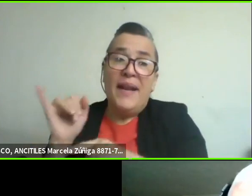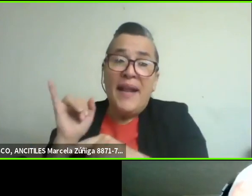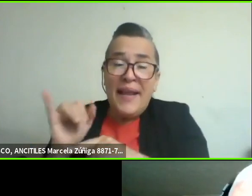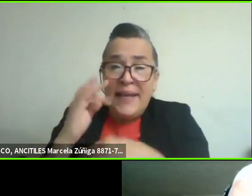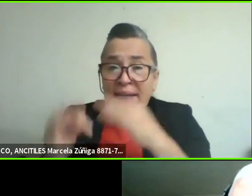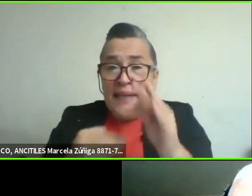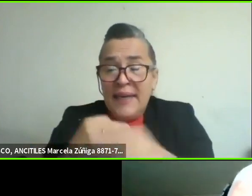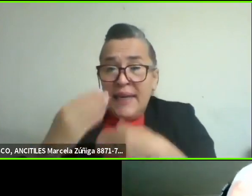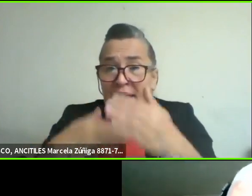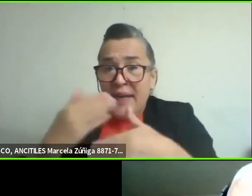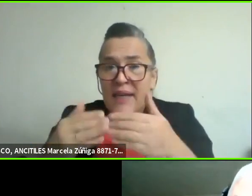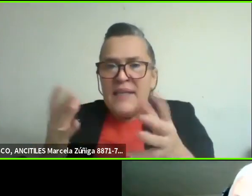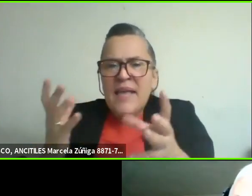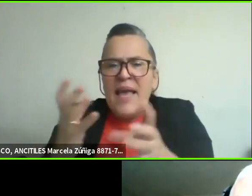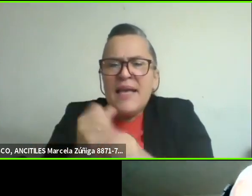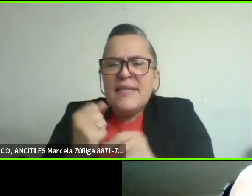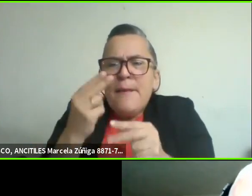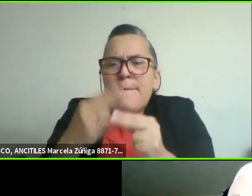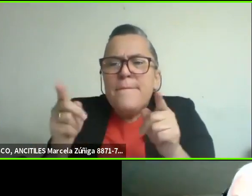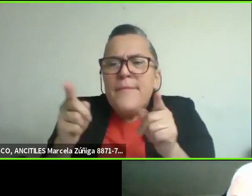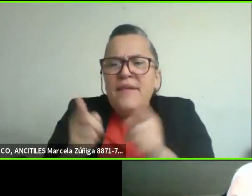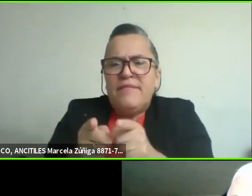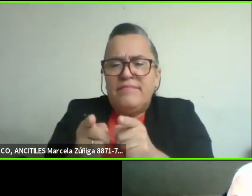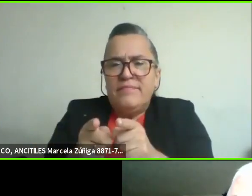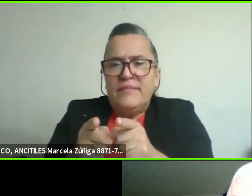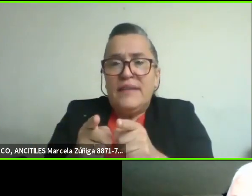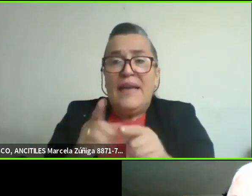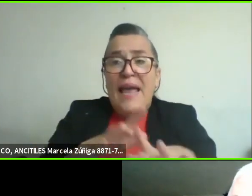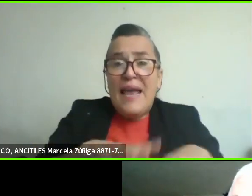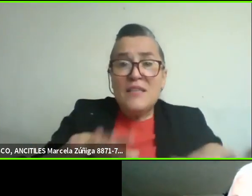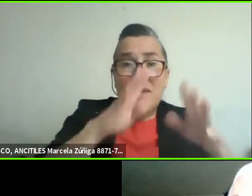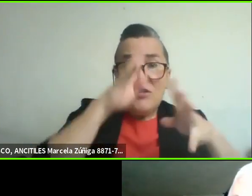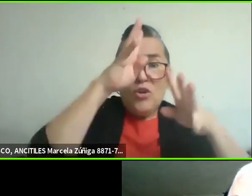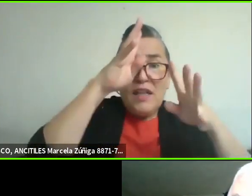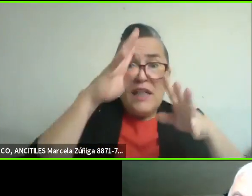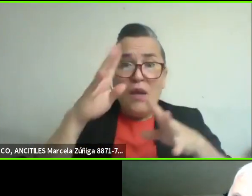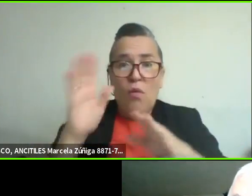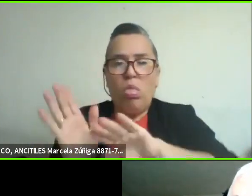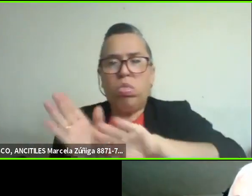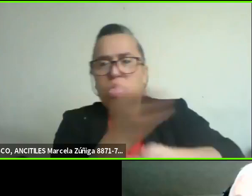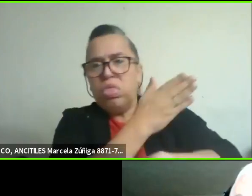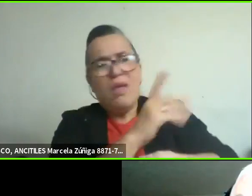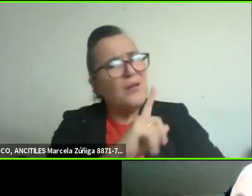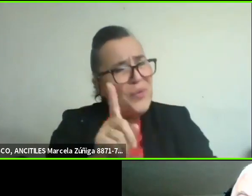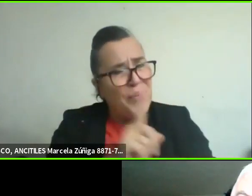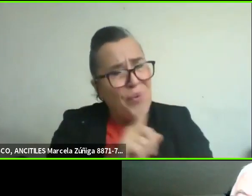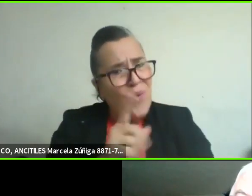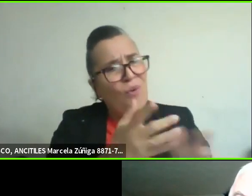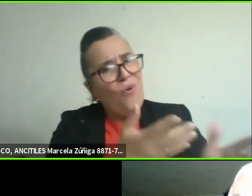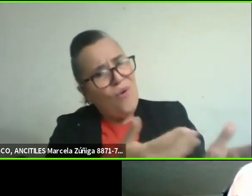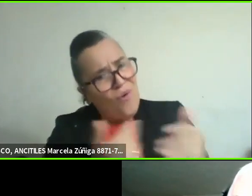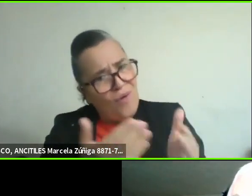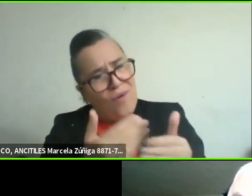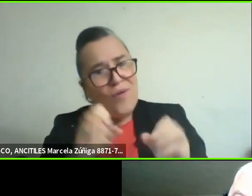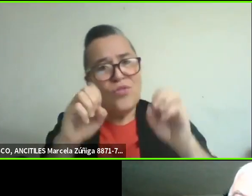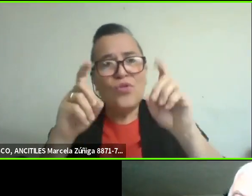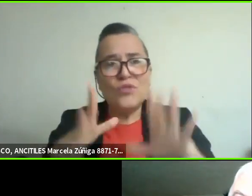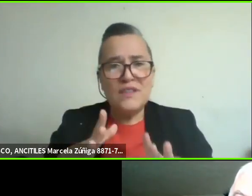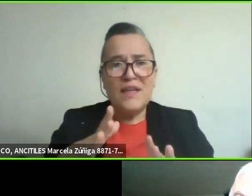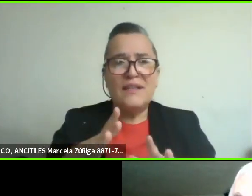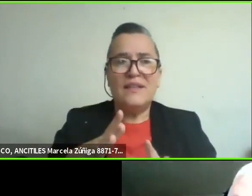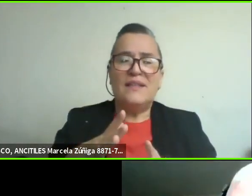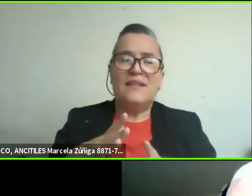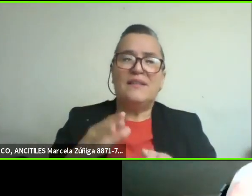tipo de procesos se simplifiquen que no ahoguen el espacio creativo que permitan que las personas docentes ocupen mucho de su tiempo